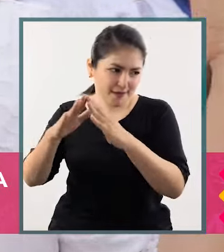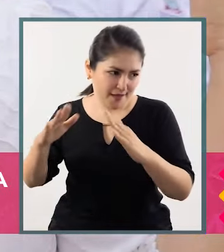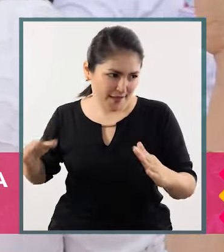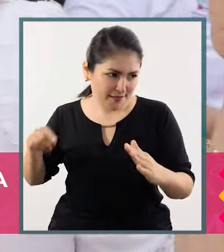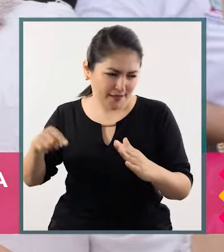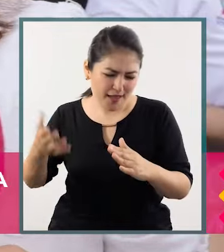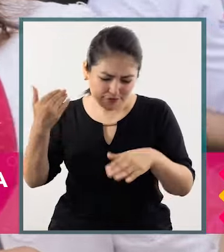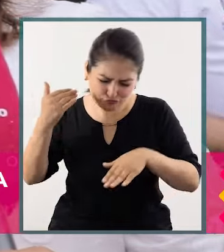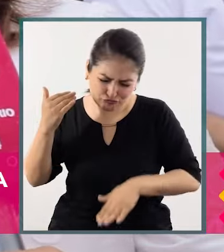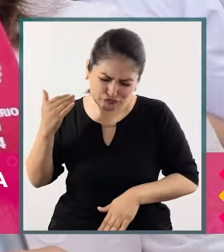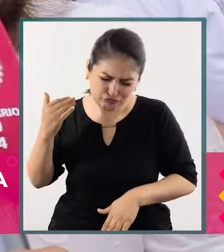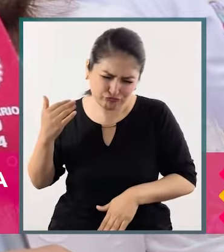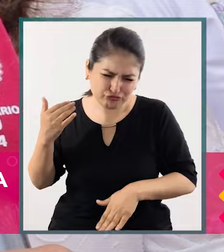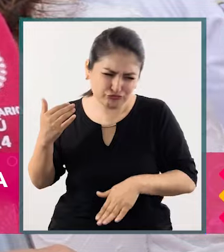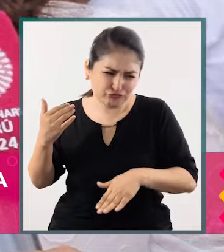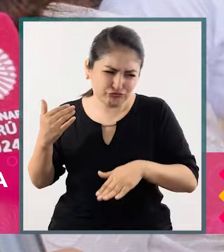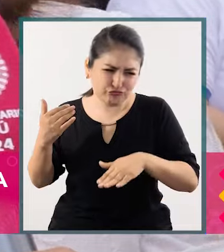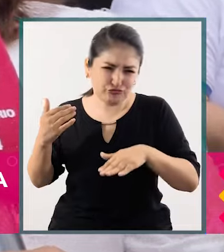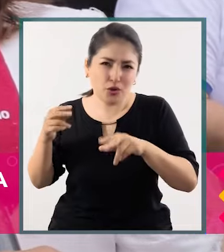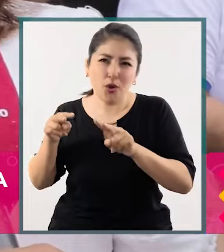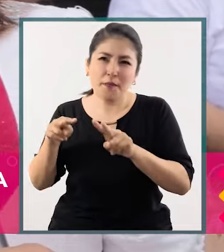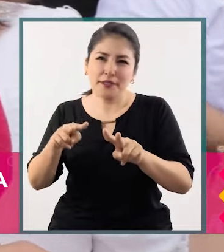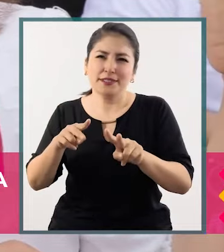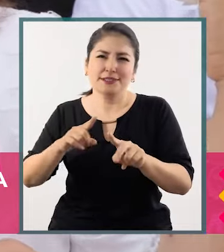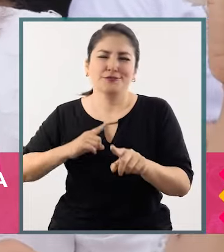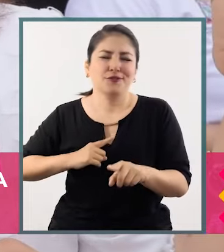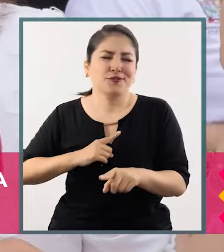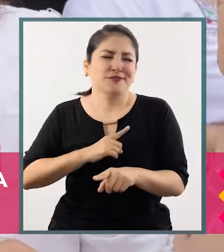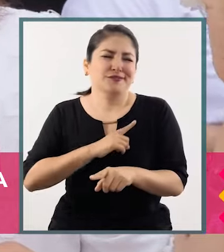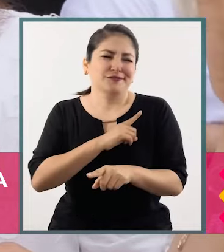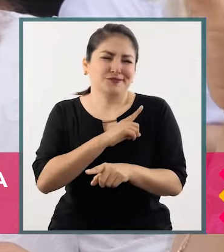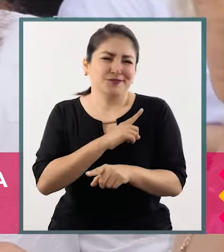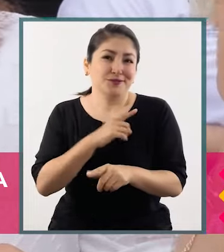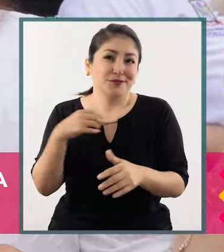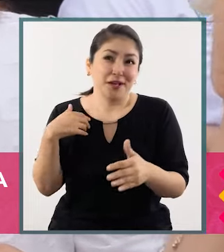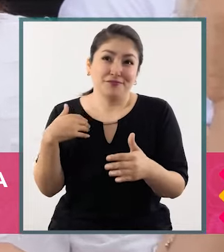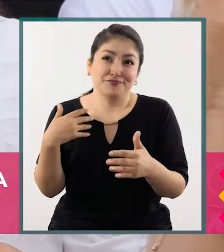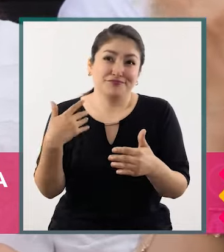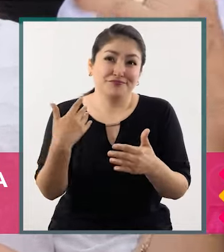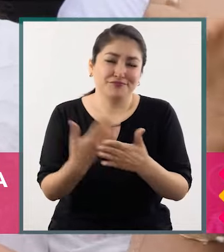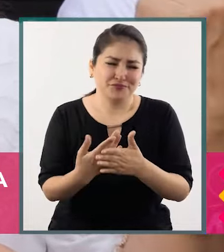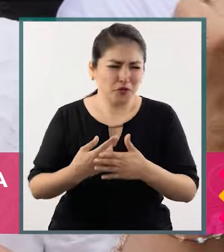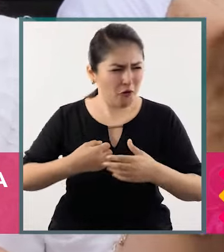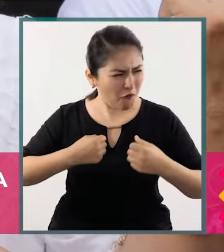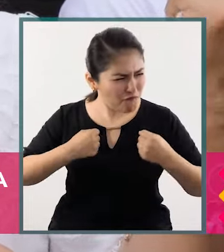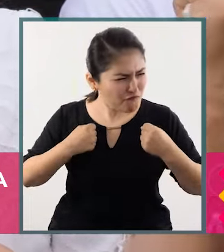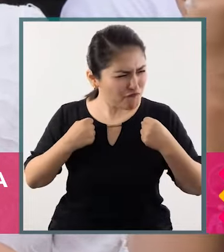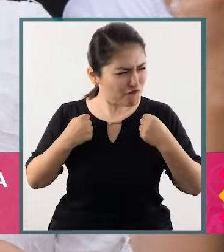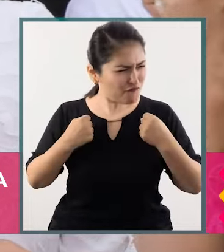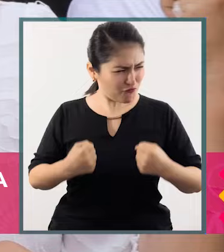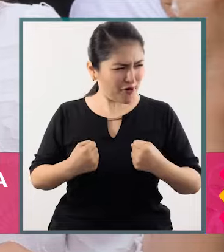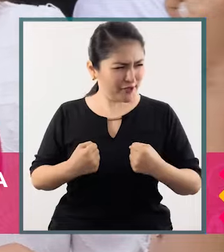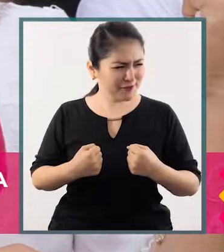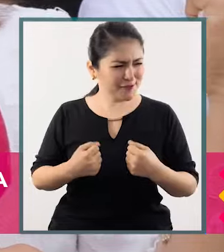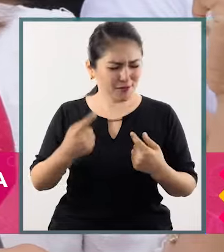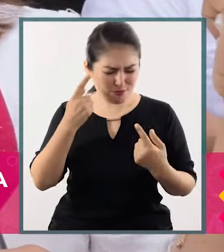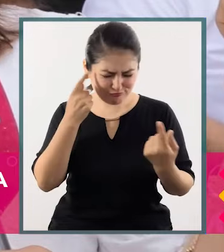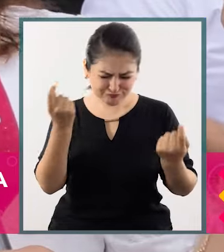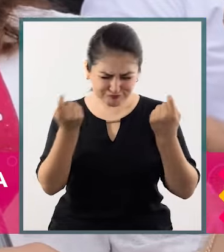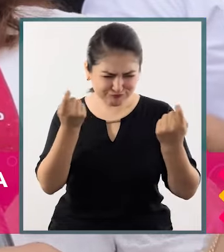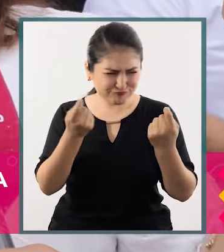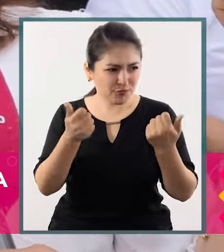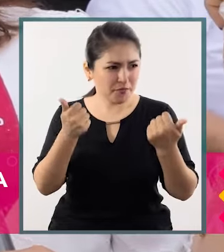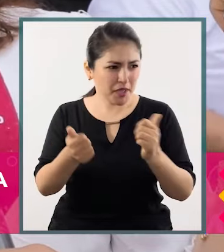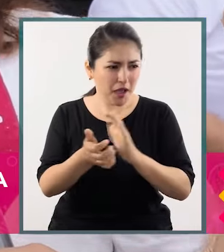acá, desde abajo. Y ahora es un orgullo verle a él que su sueño ha cumplido a la edad que tiene. Es un hombre muy fuerte y talentoso.